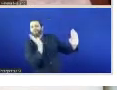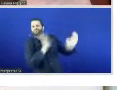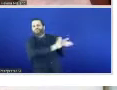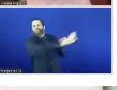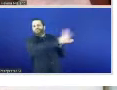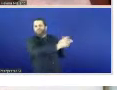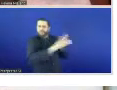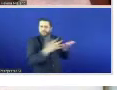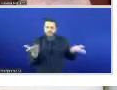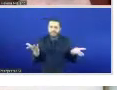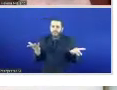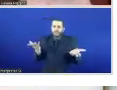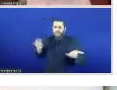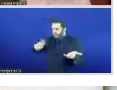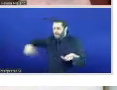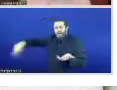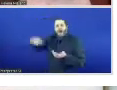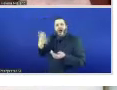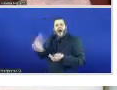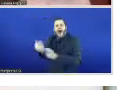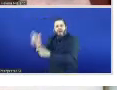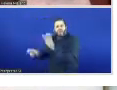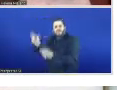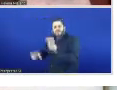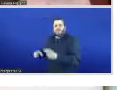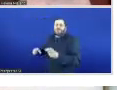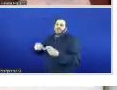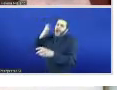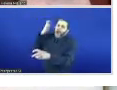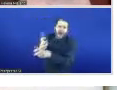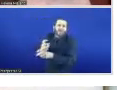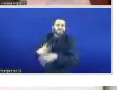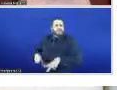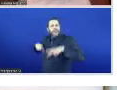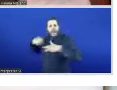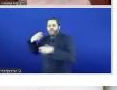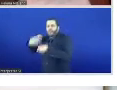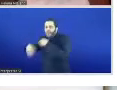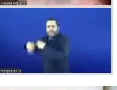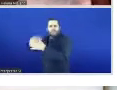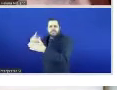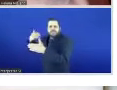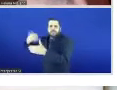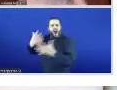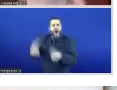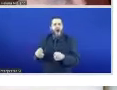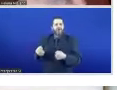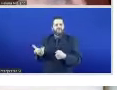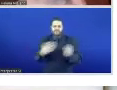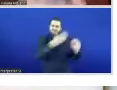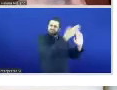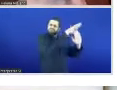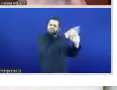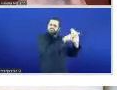no llega a las mujeres, no llega a las niñas. Entonces, esto tiene que modificarse en estos 10 años futuros.